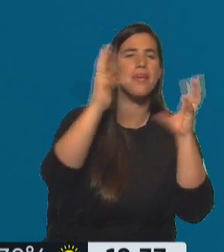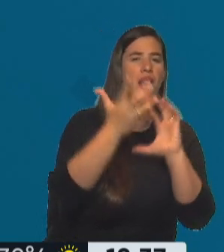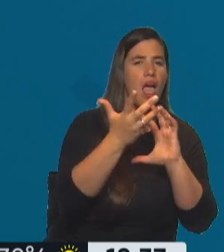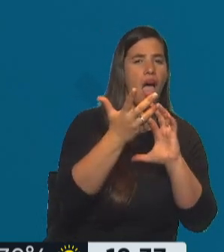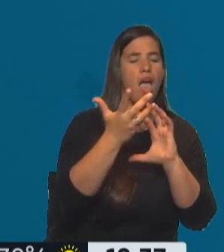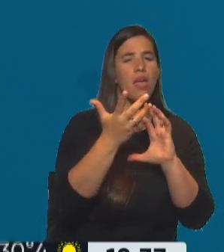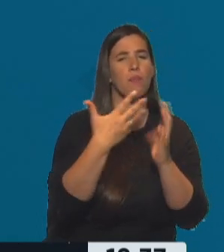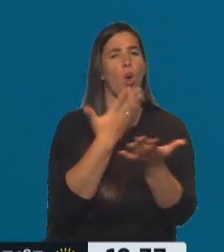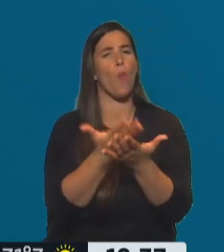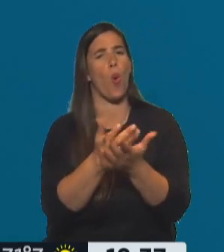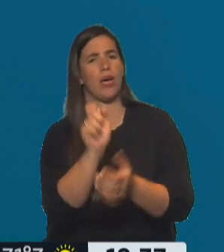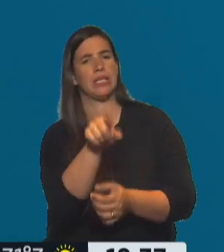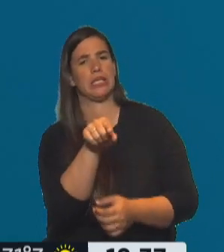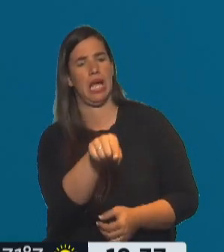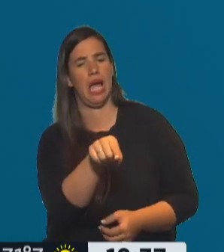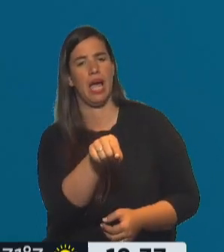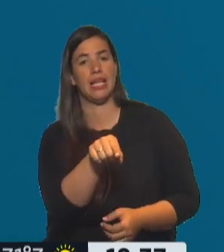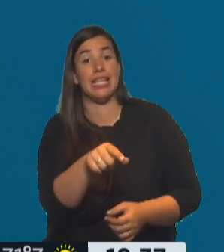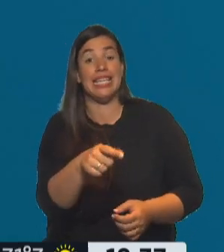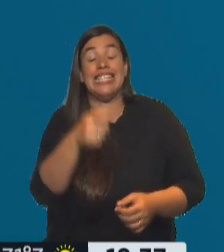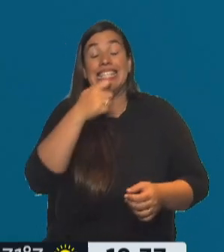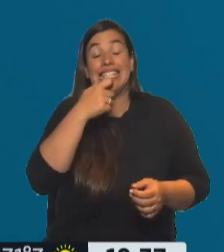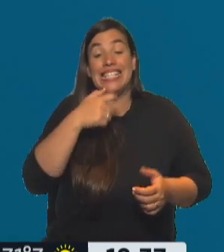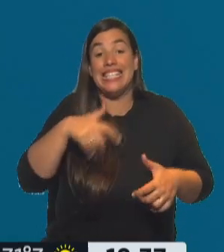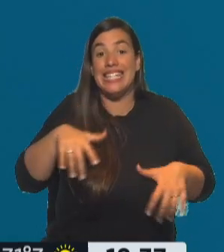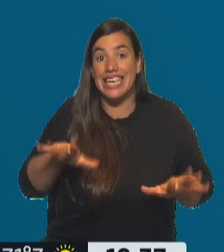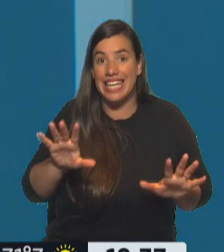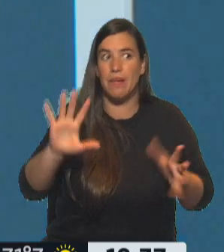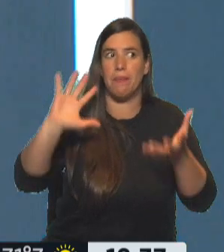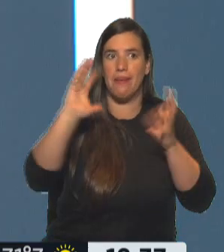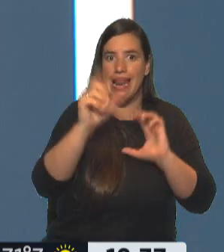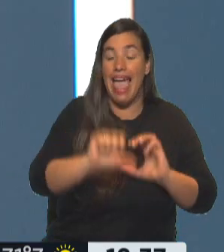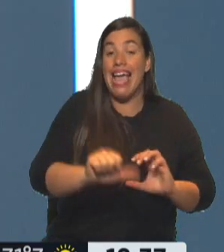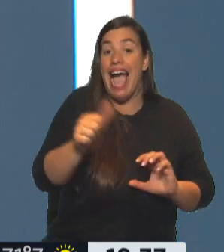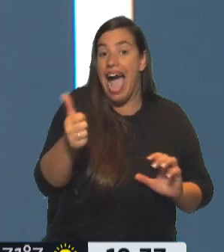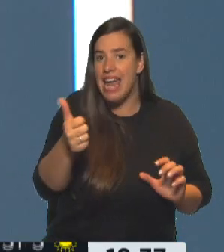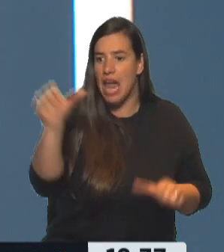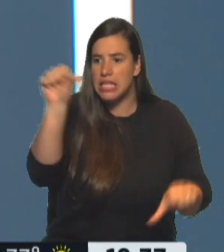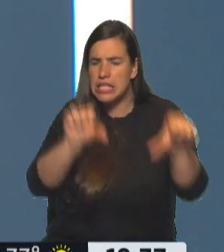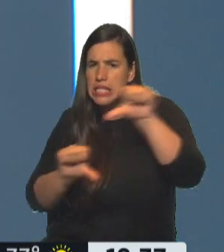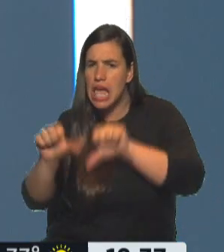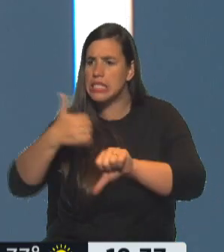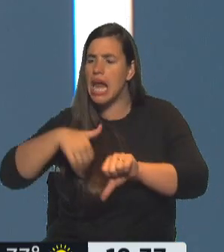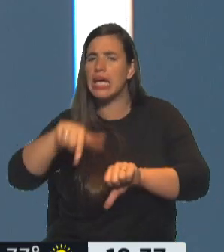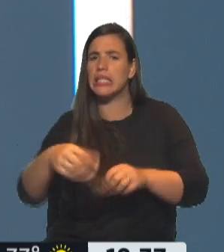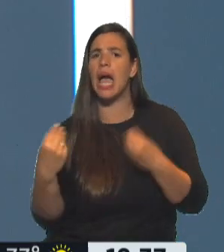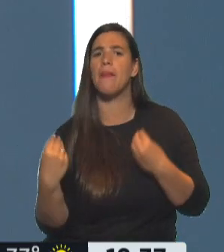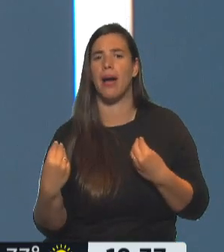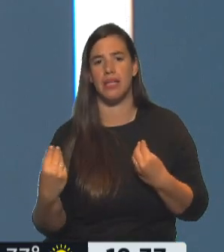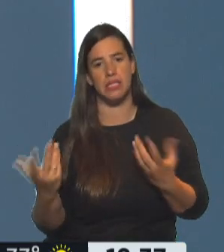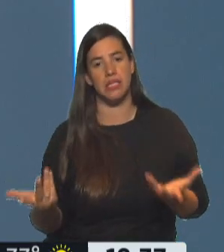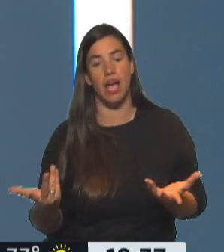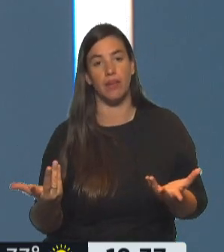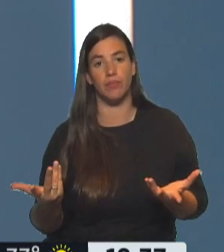Milei y dice lo que ocurriría con la ciencia argentina si Javier Milei fuera presidente, y es más aventura, dice esto no debería ser